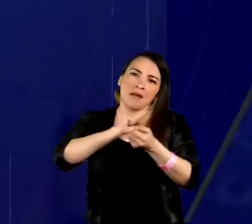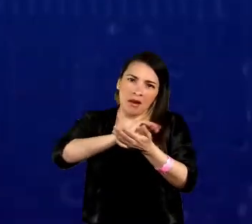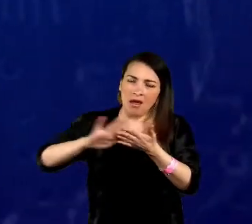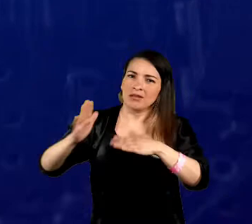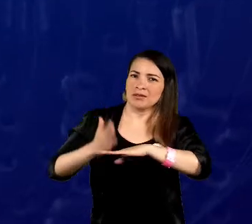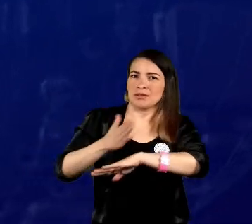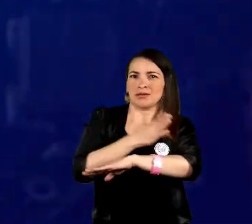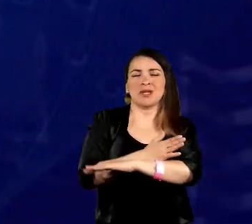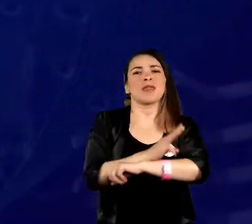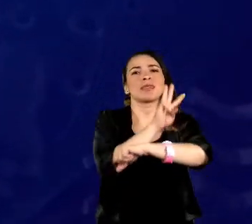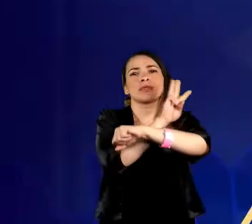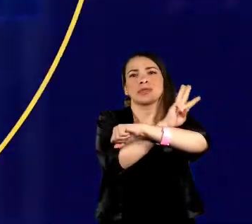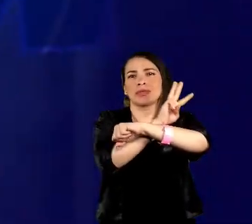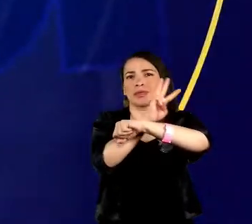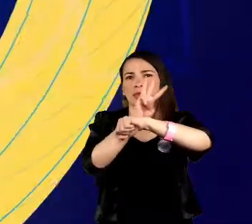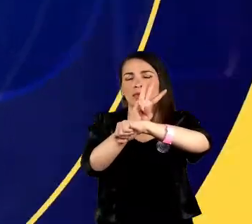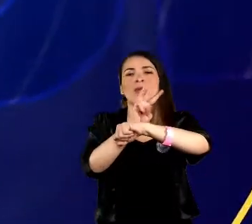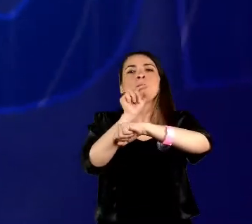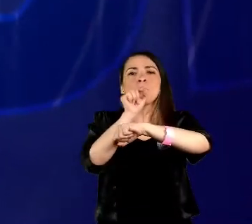gratis en